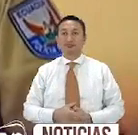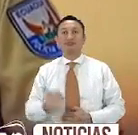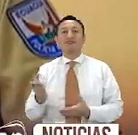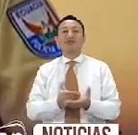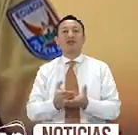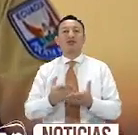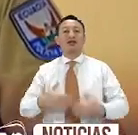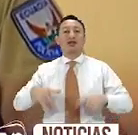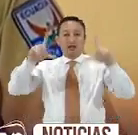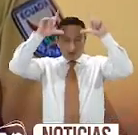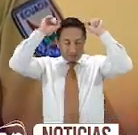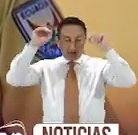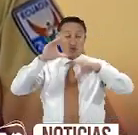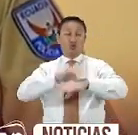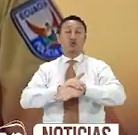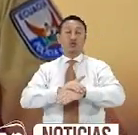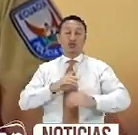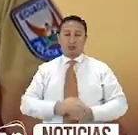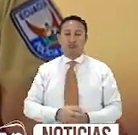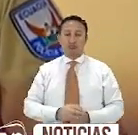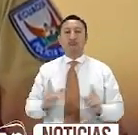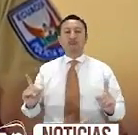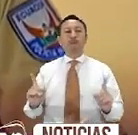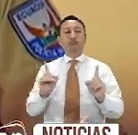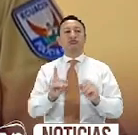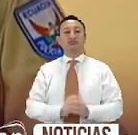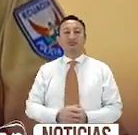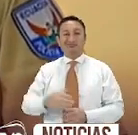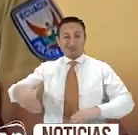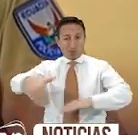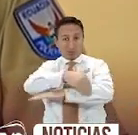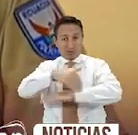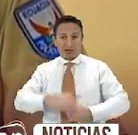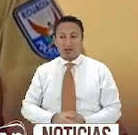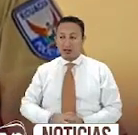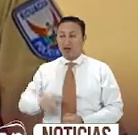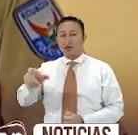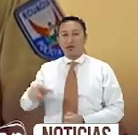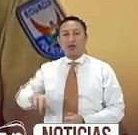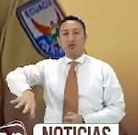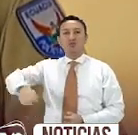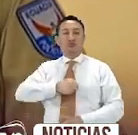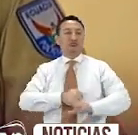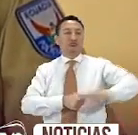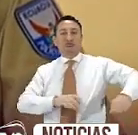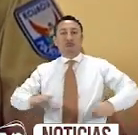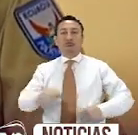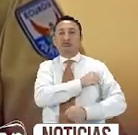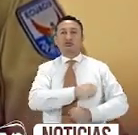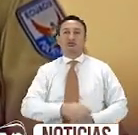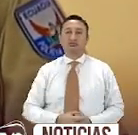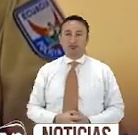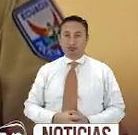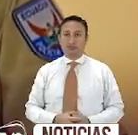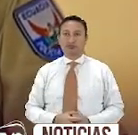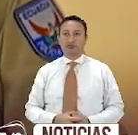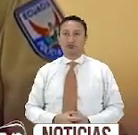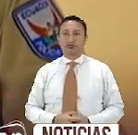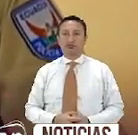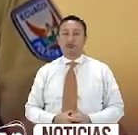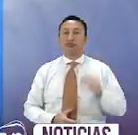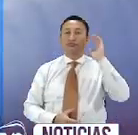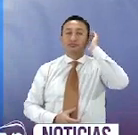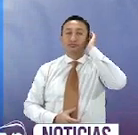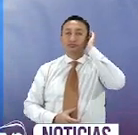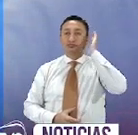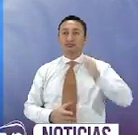de enfermeros, doctores, quienes estaban cometiendo asaltos a los ciudadanos que circulaban por una de las principales avenidas del